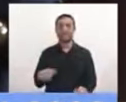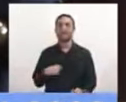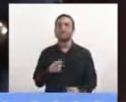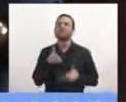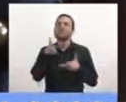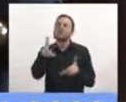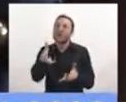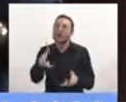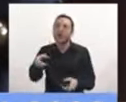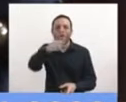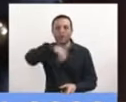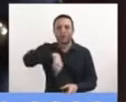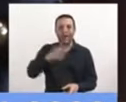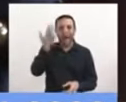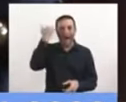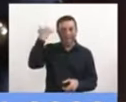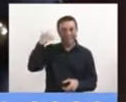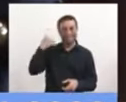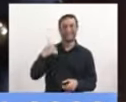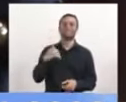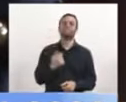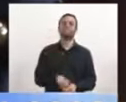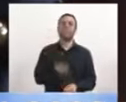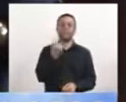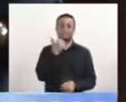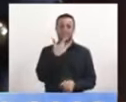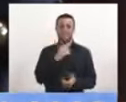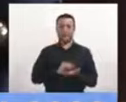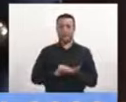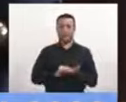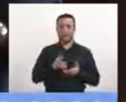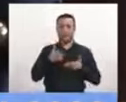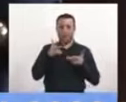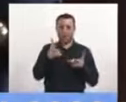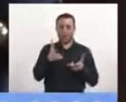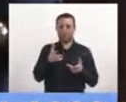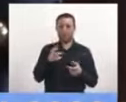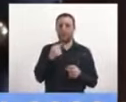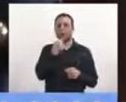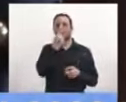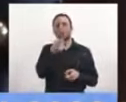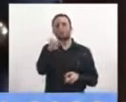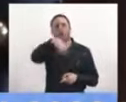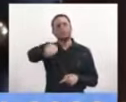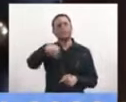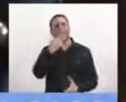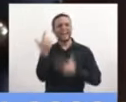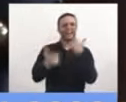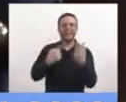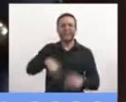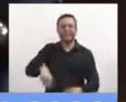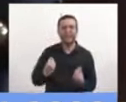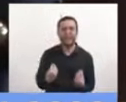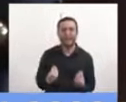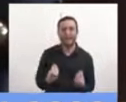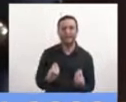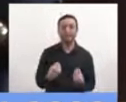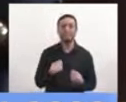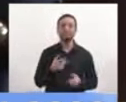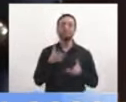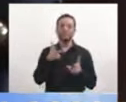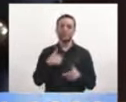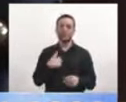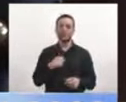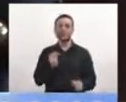me reía de la sorpresa de lo que decía el presidente del interbloque oficialista. Porque hablaba de bajeza, hablando